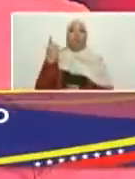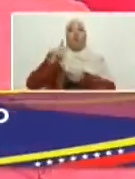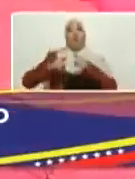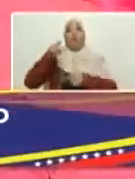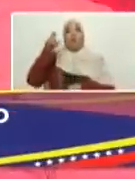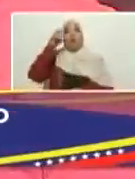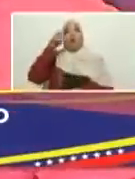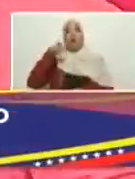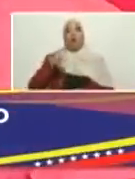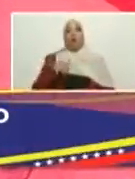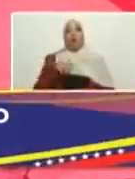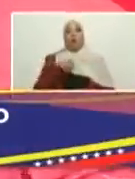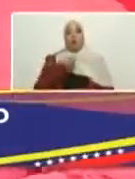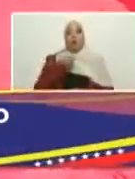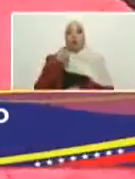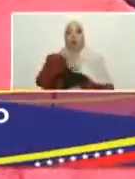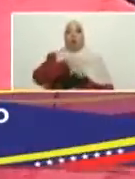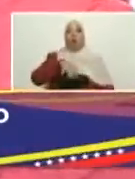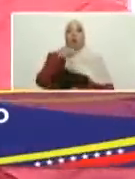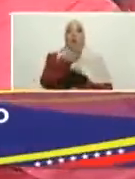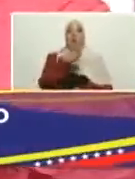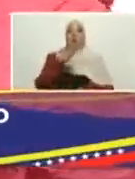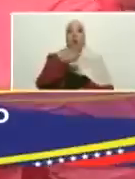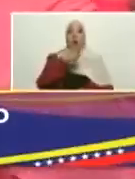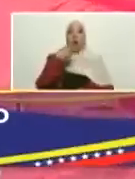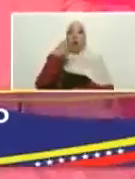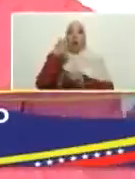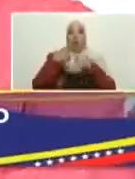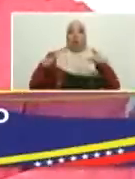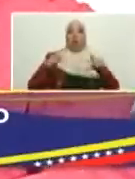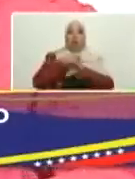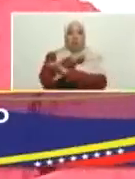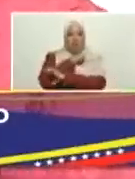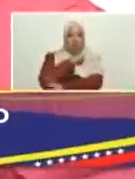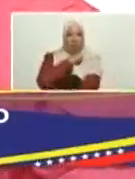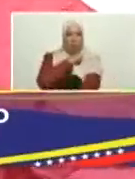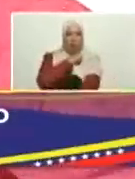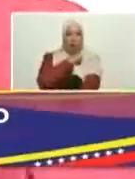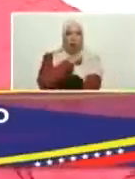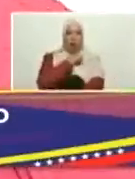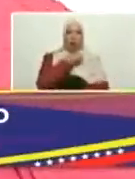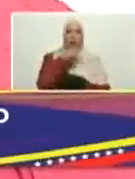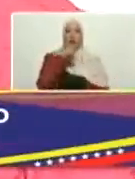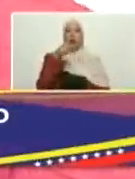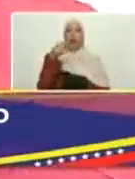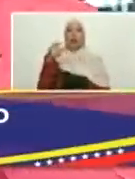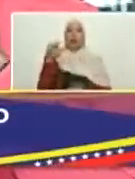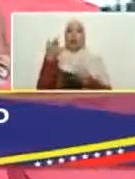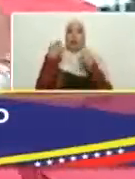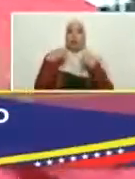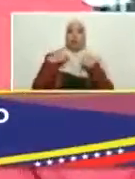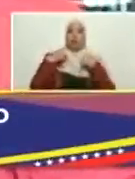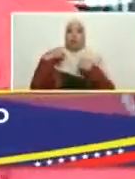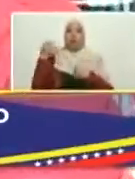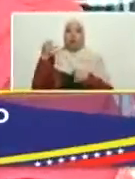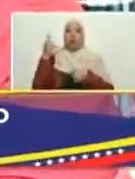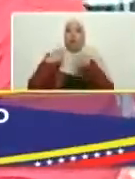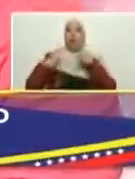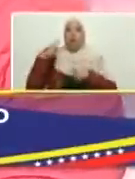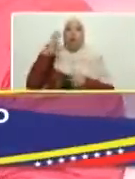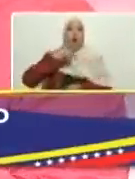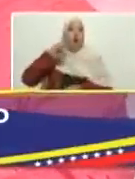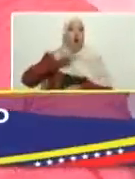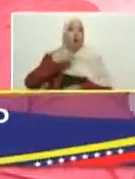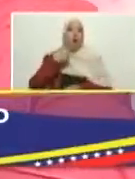pueblo no cae, pero ellos insisten en buscar a sus lenguas tarifadas, que se visten de izquierda, lenguas que se pintan de